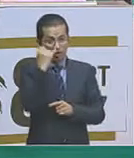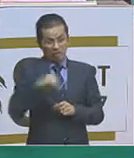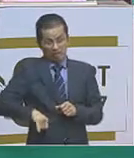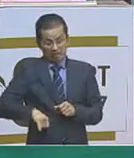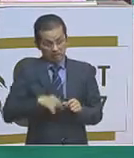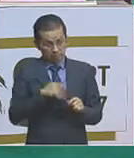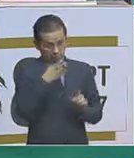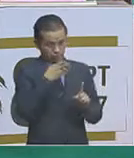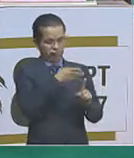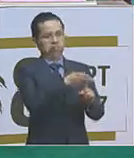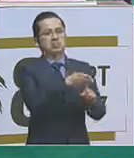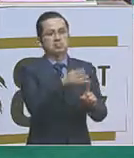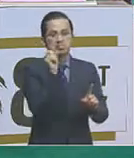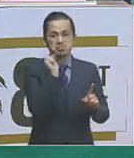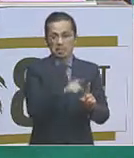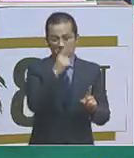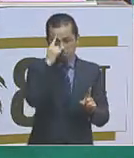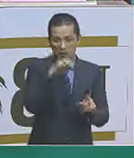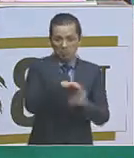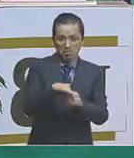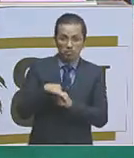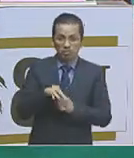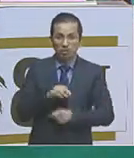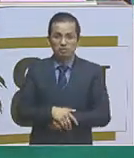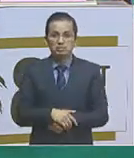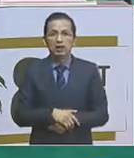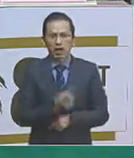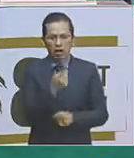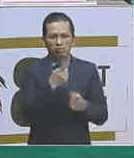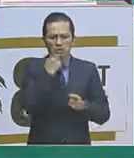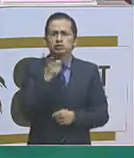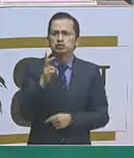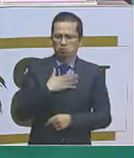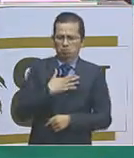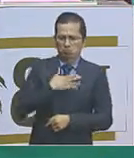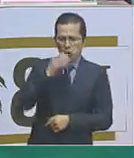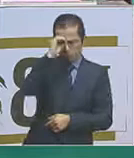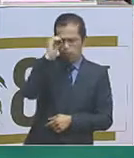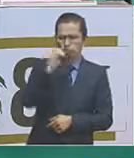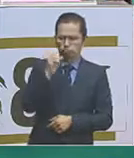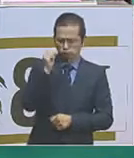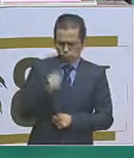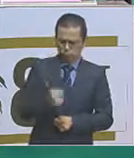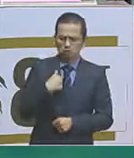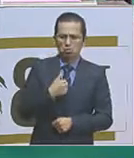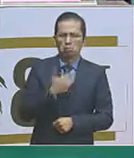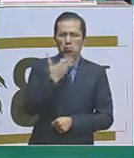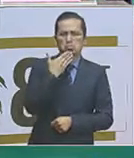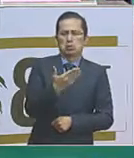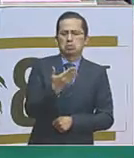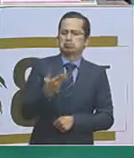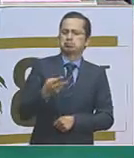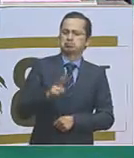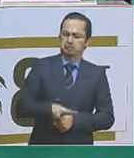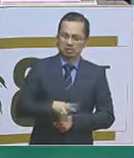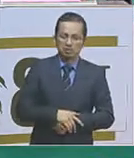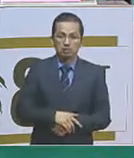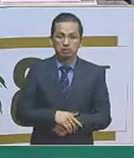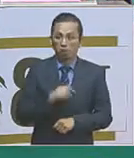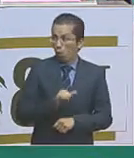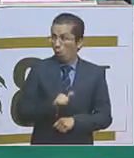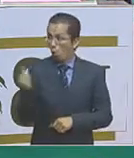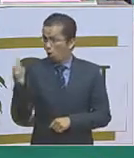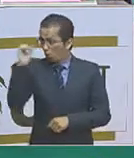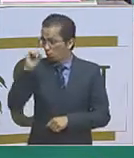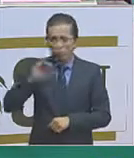todos aquellos que están en redes de confirmar su punto de vista no hay un apetito de confirmar un punto de vista distinto al que yo tengo